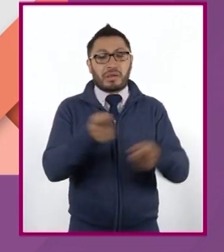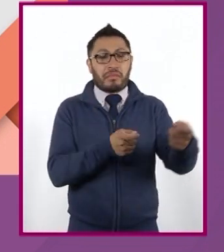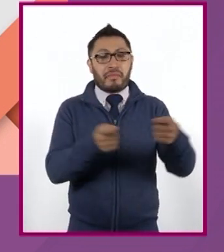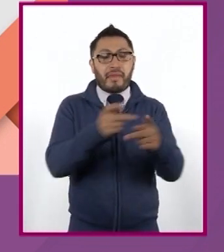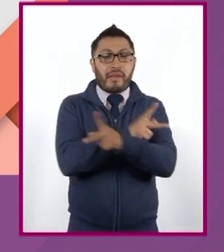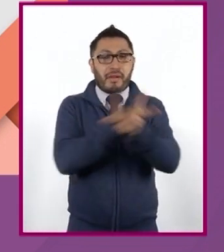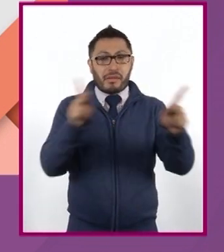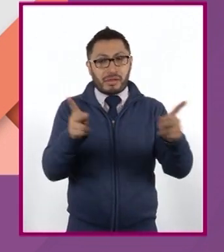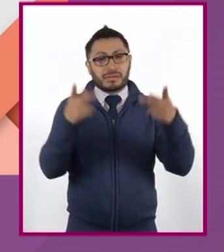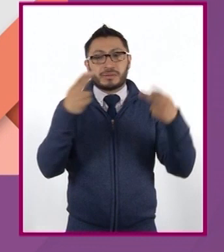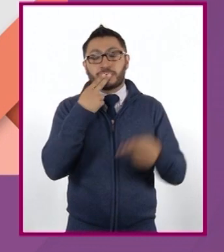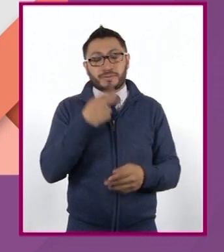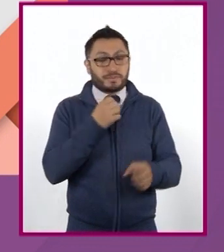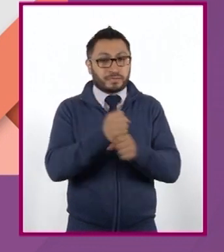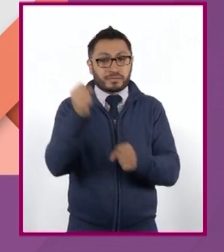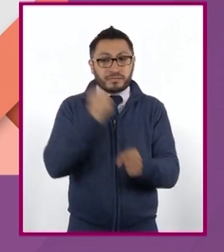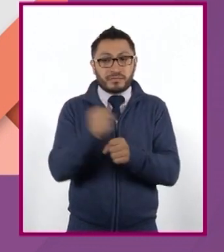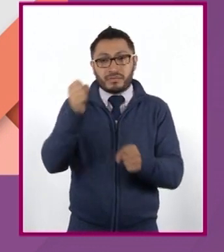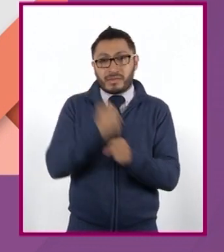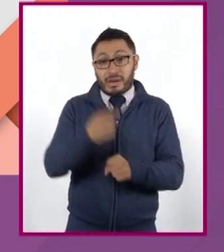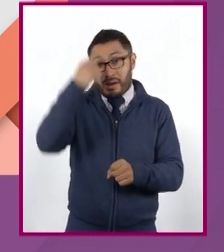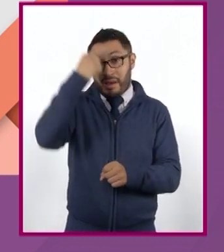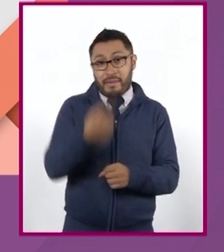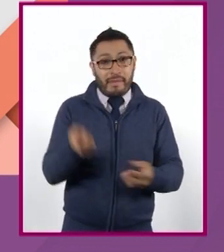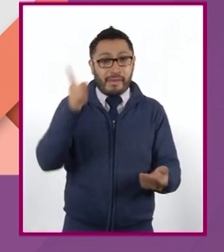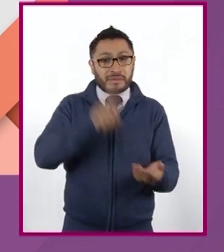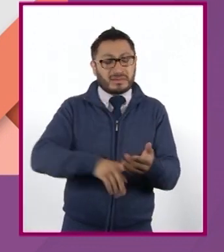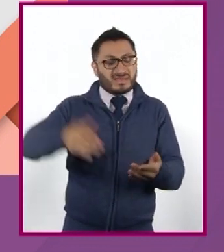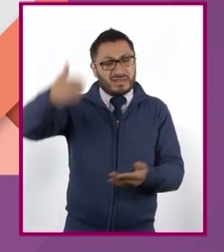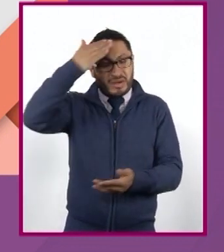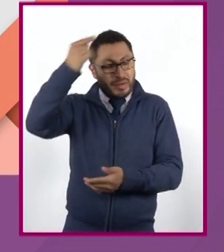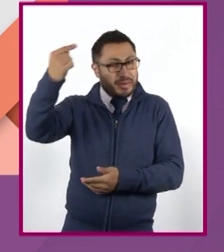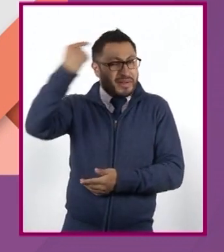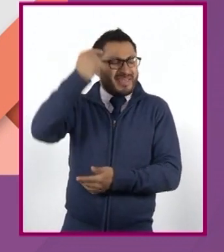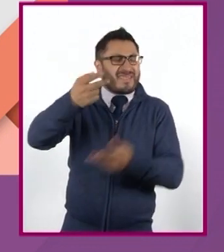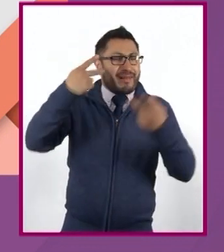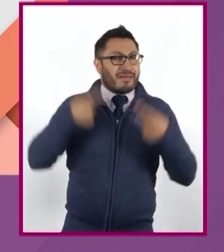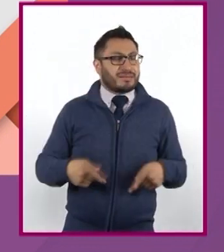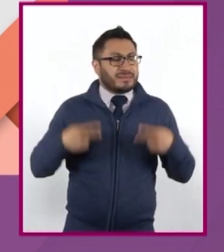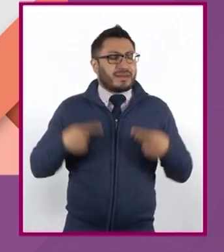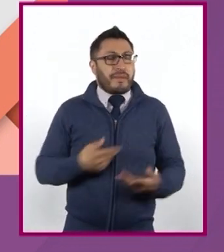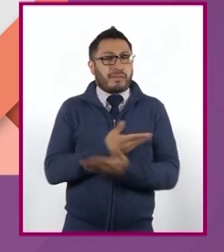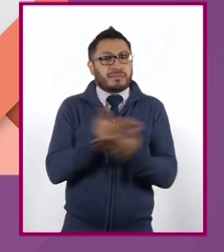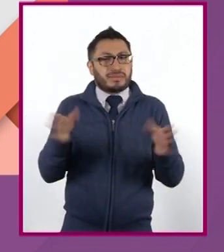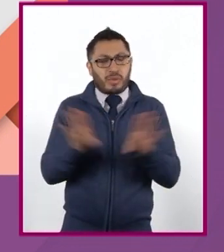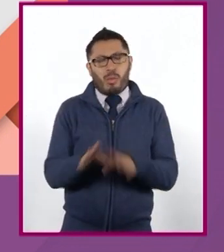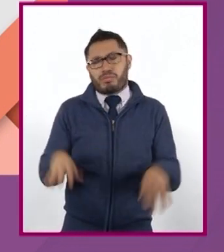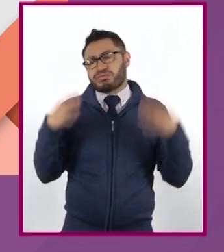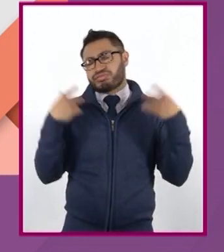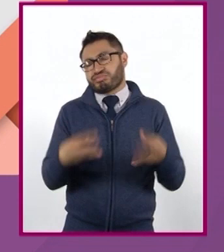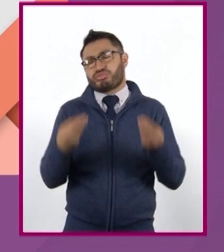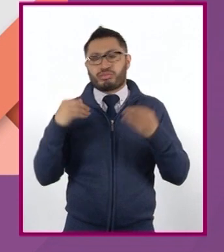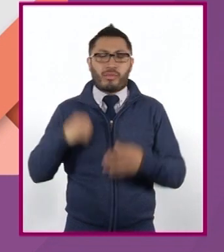de la violencia para formar las mentalidades de las personas es tan antiguo como la